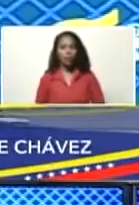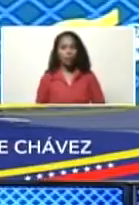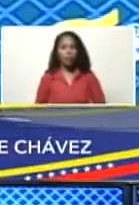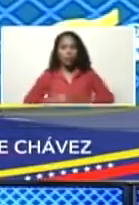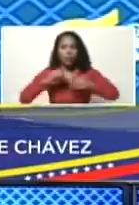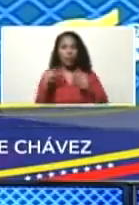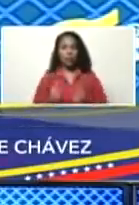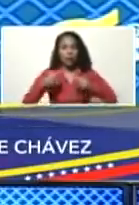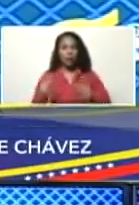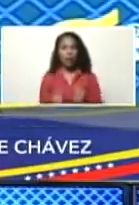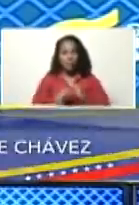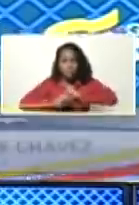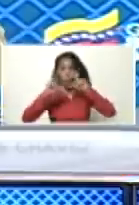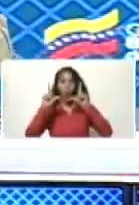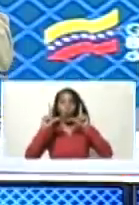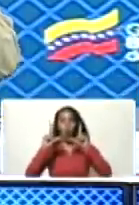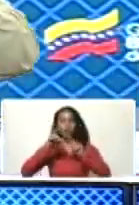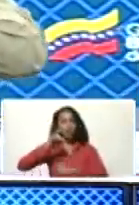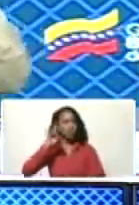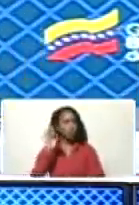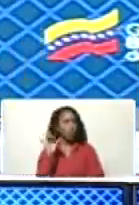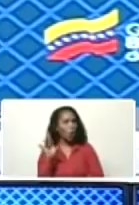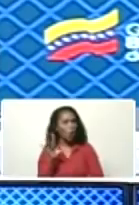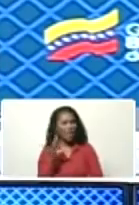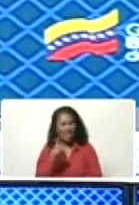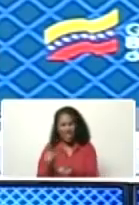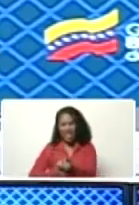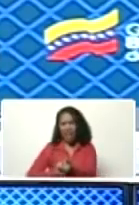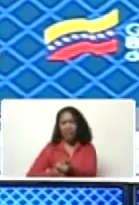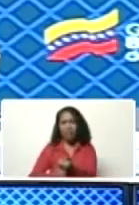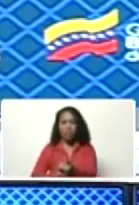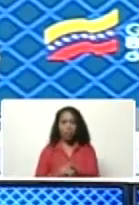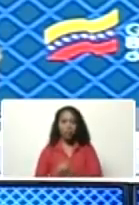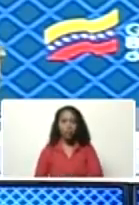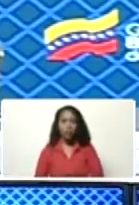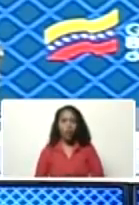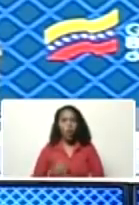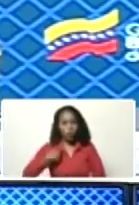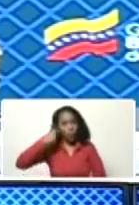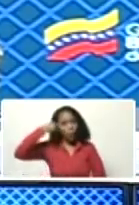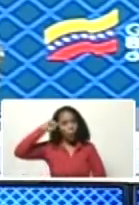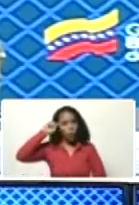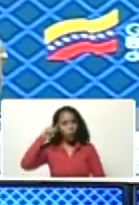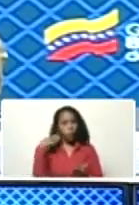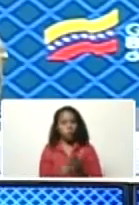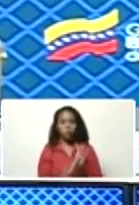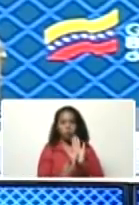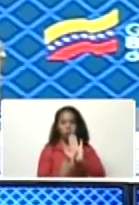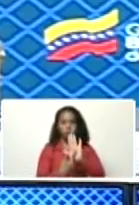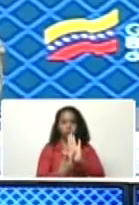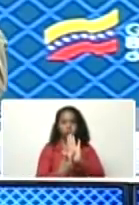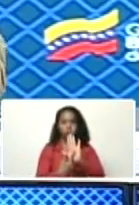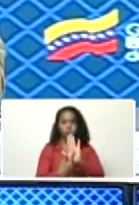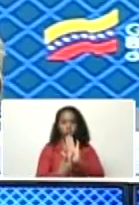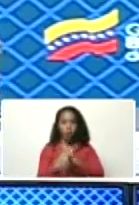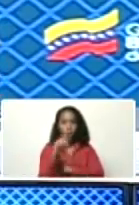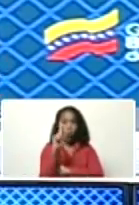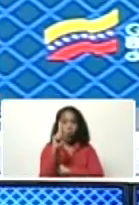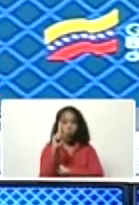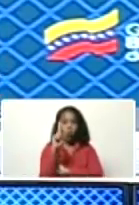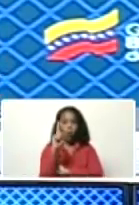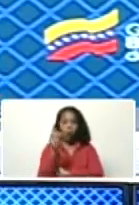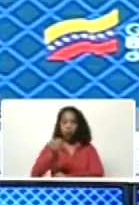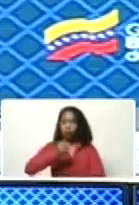Reaccionó con dolor y con ira. Recuerdo que mostró en una